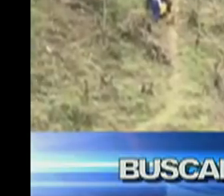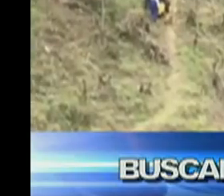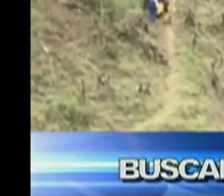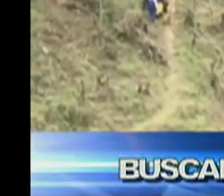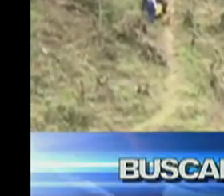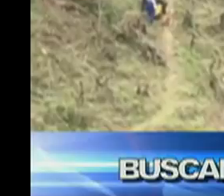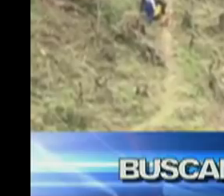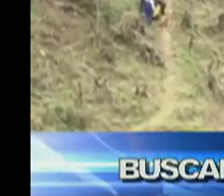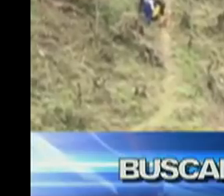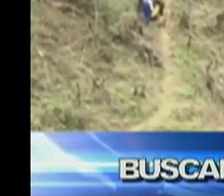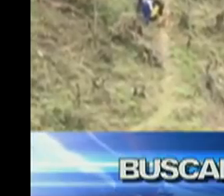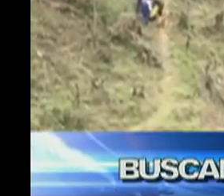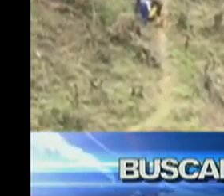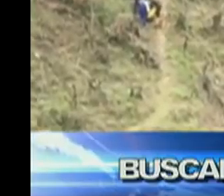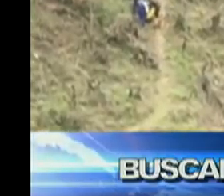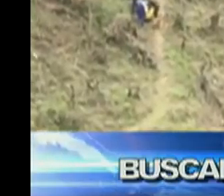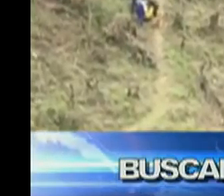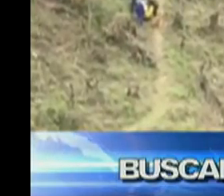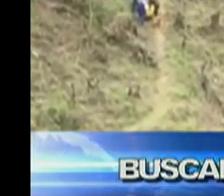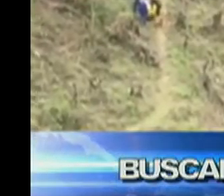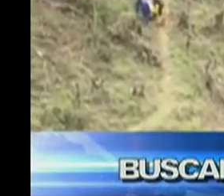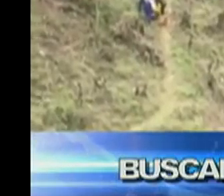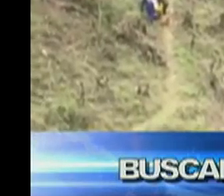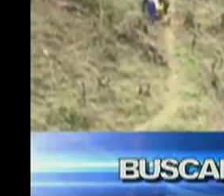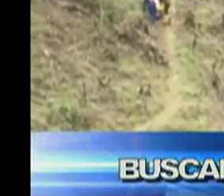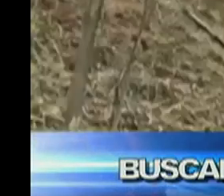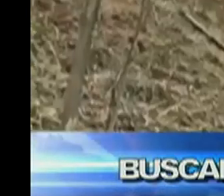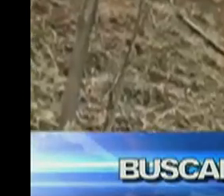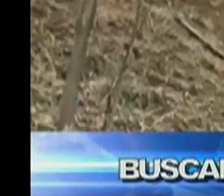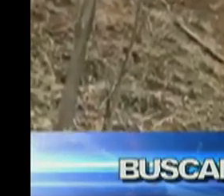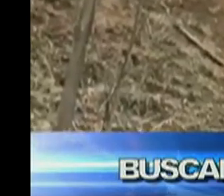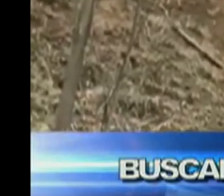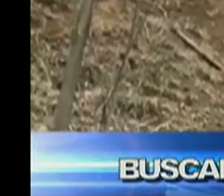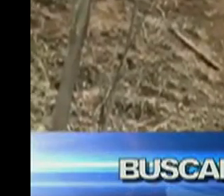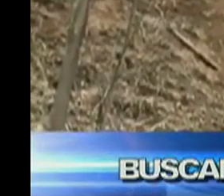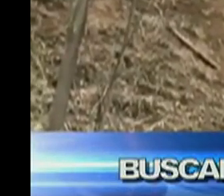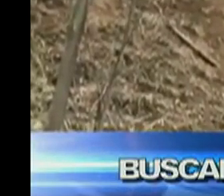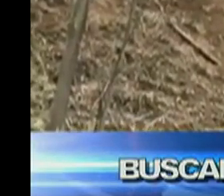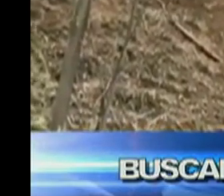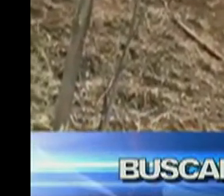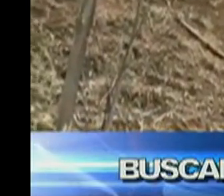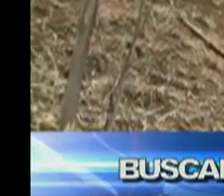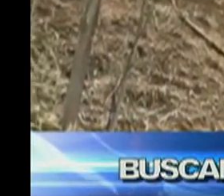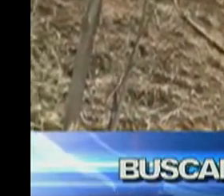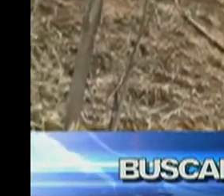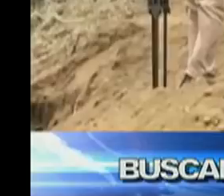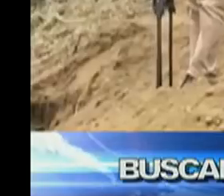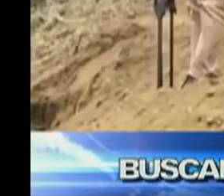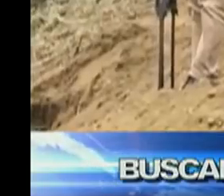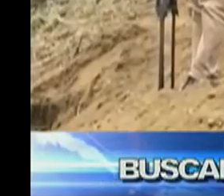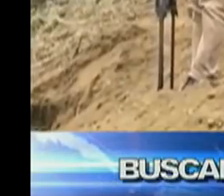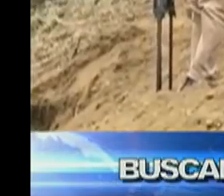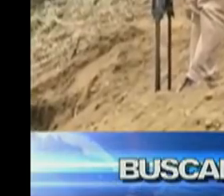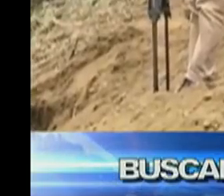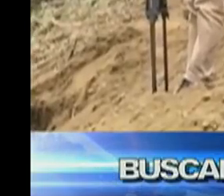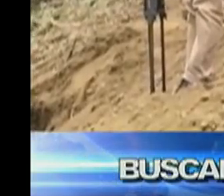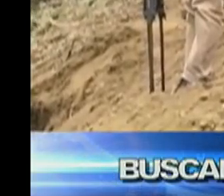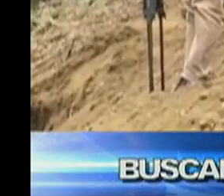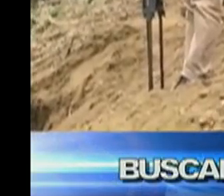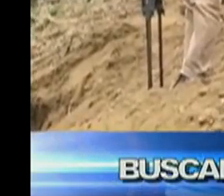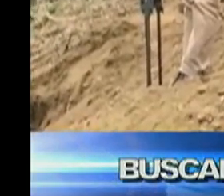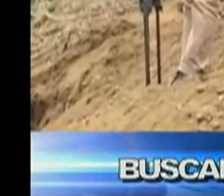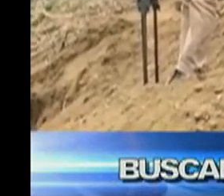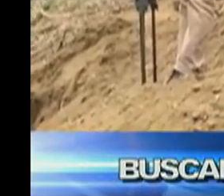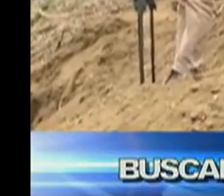Menor desaparecida en el 2014. Este caso se sumaría a la red de pornografía infantil que está siendo investigada